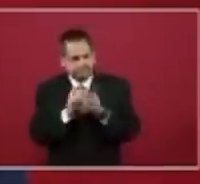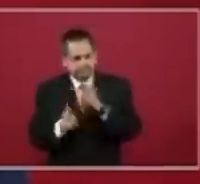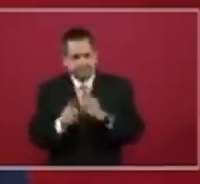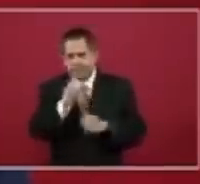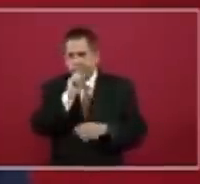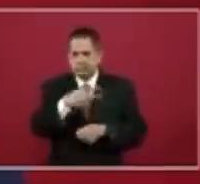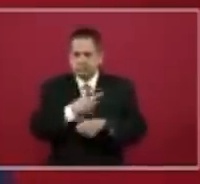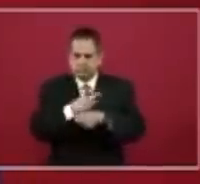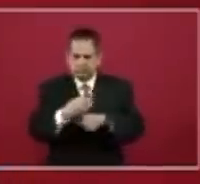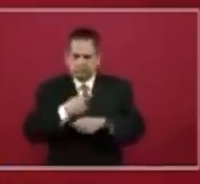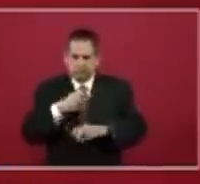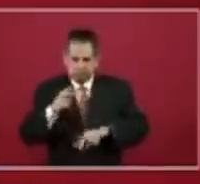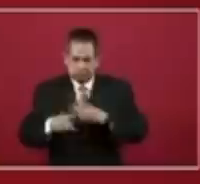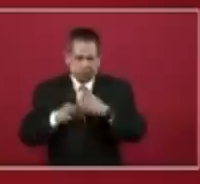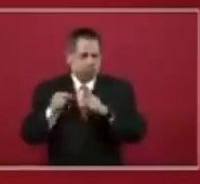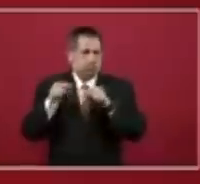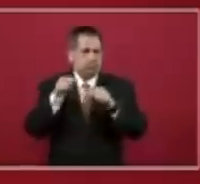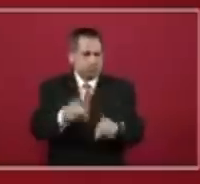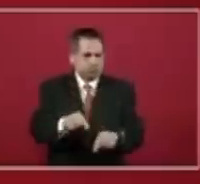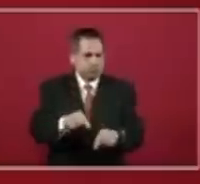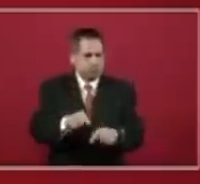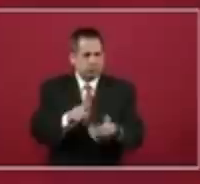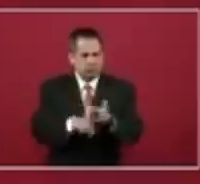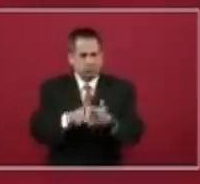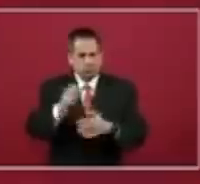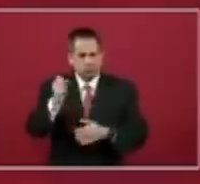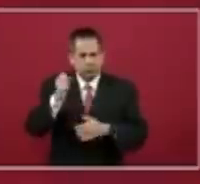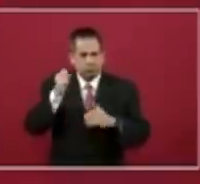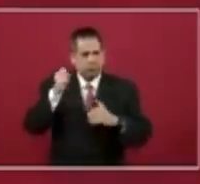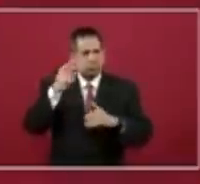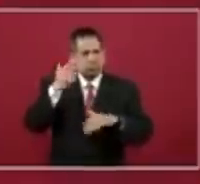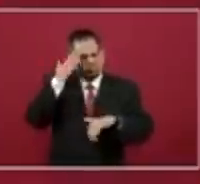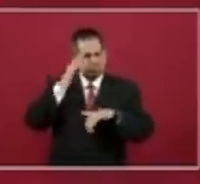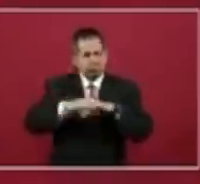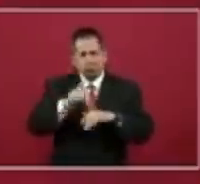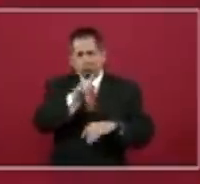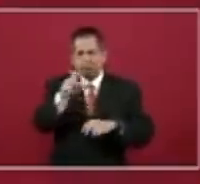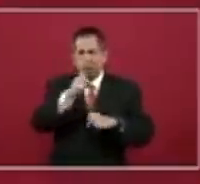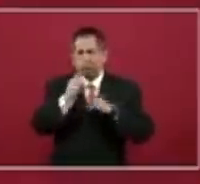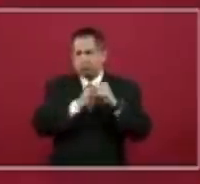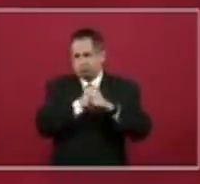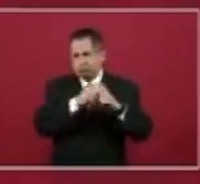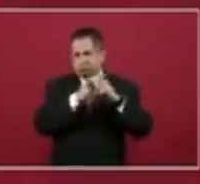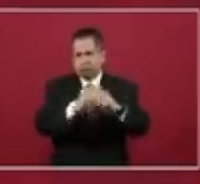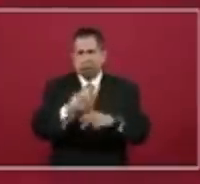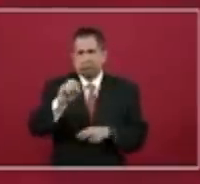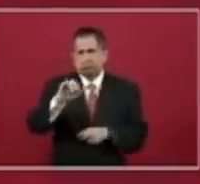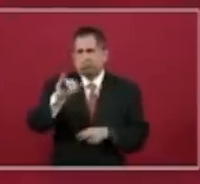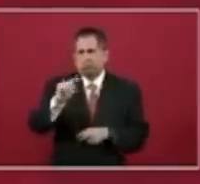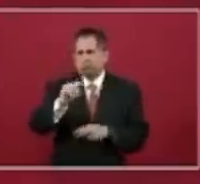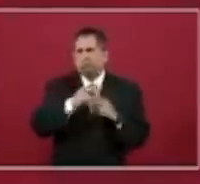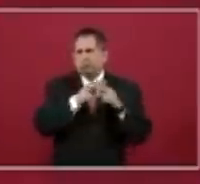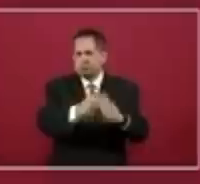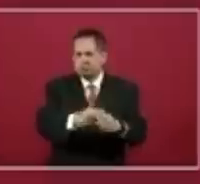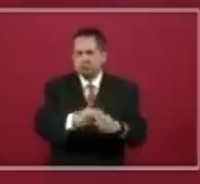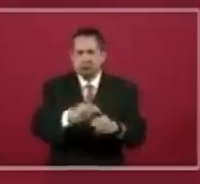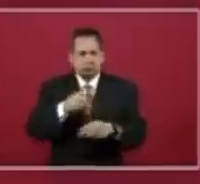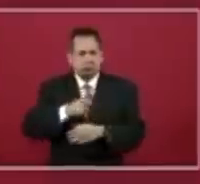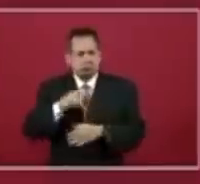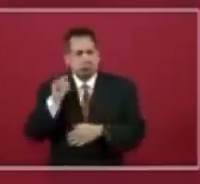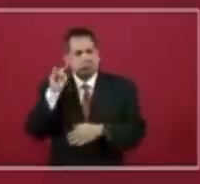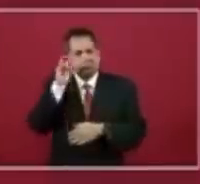hizo una invitación para participar en la conmemoración de los 100 años, para viajar